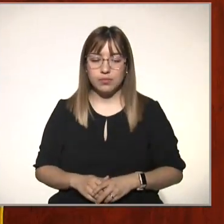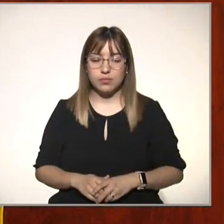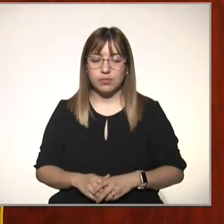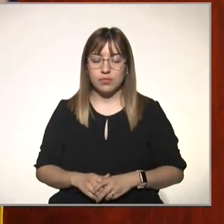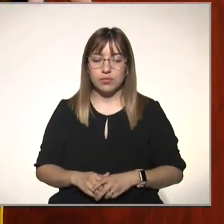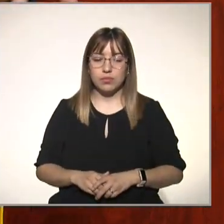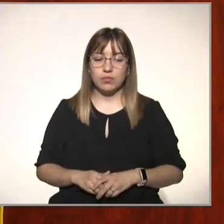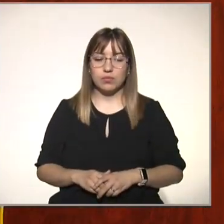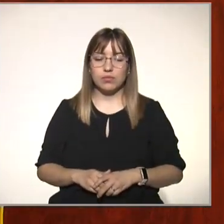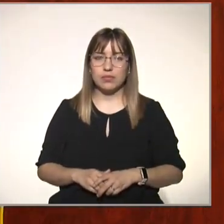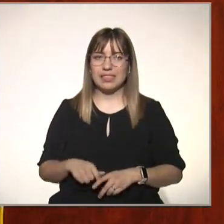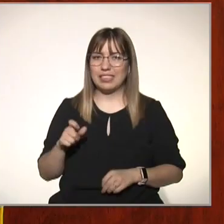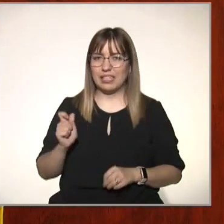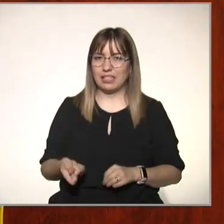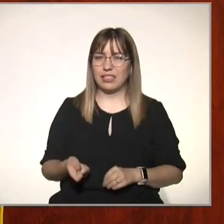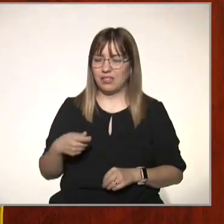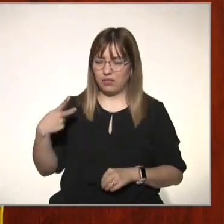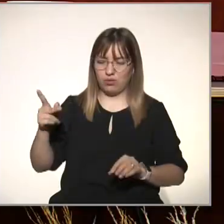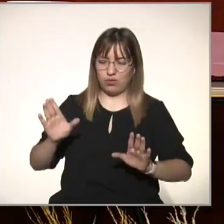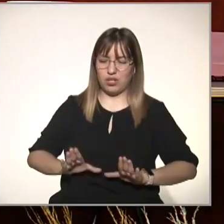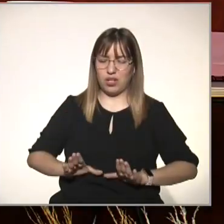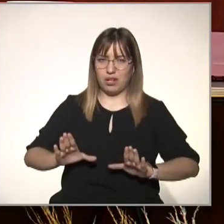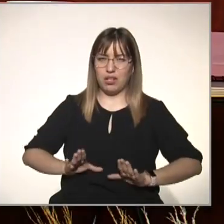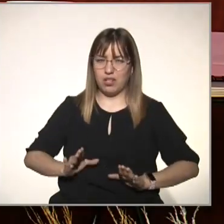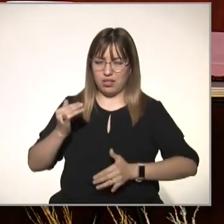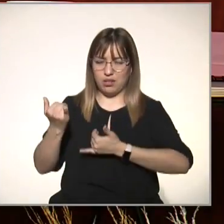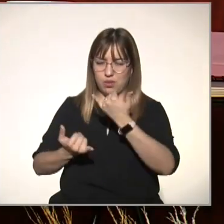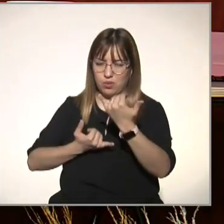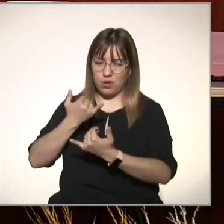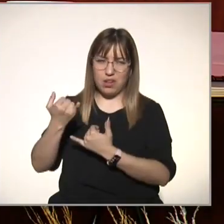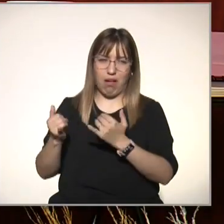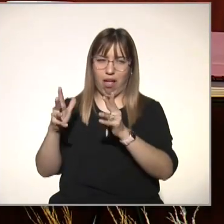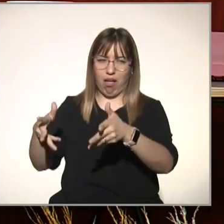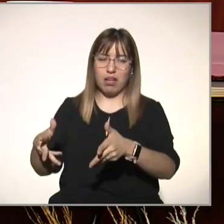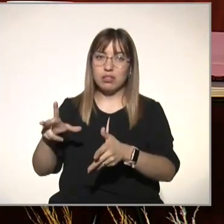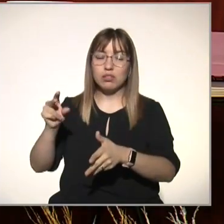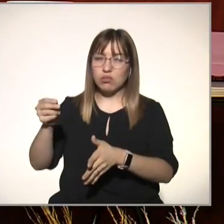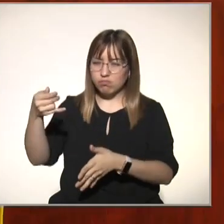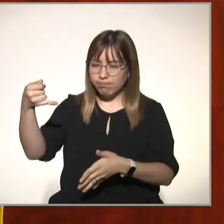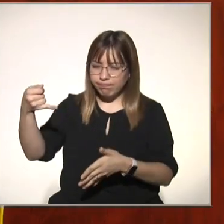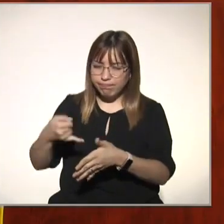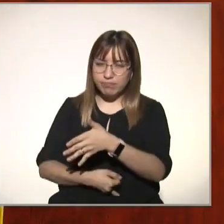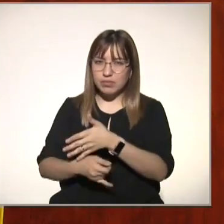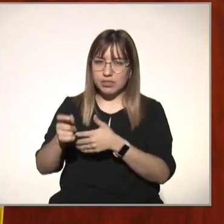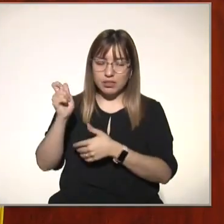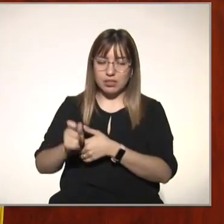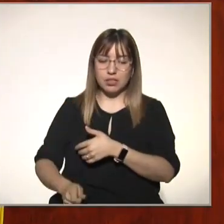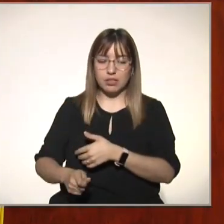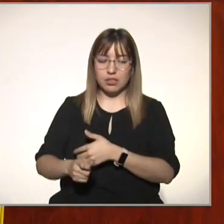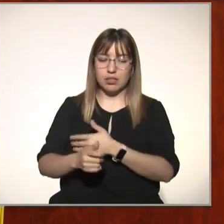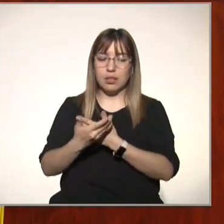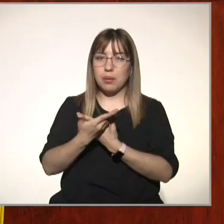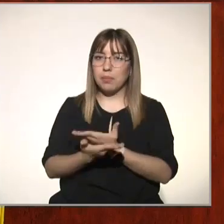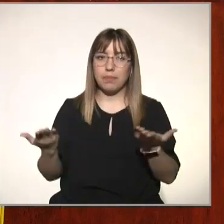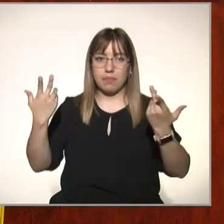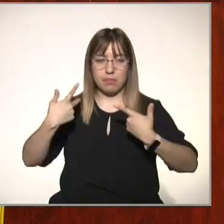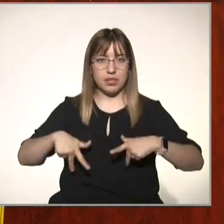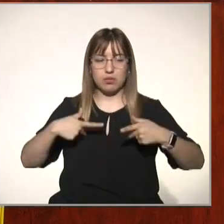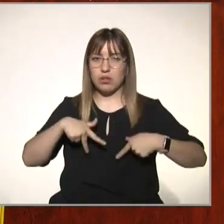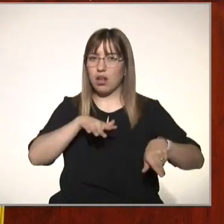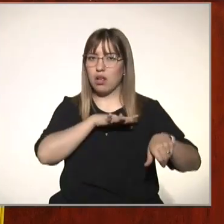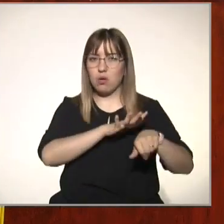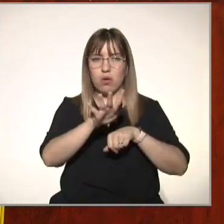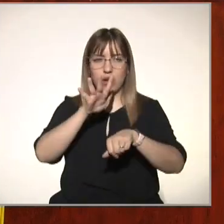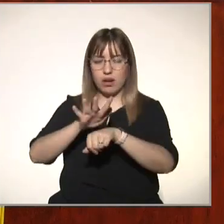algo superficial de mi conducta de juego. Hay algo profundo en la identidad de género. Es el primer derecho de cualquier persona. Claro. Y